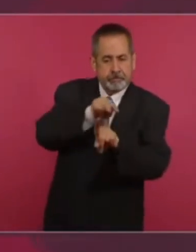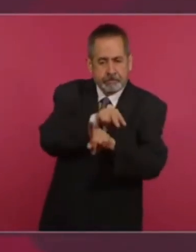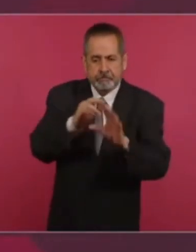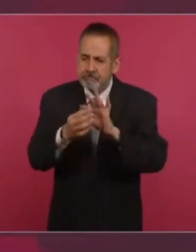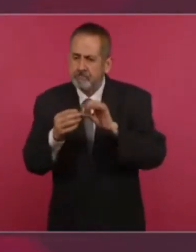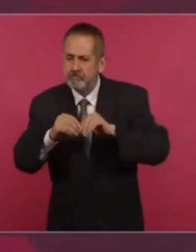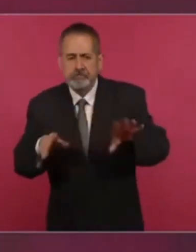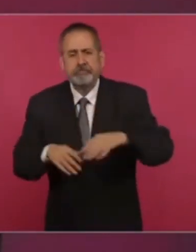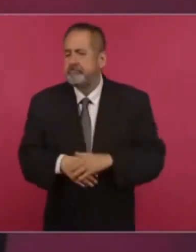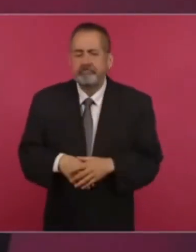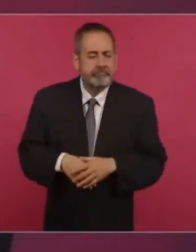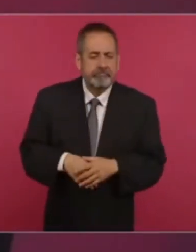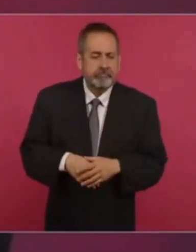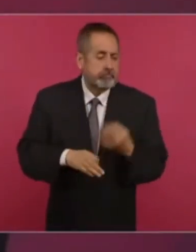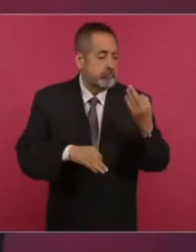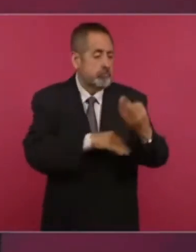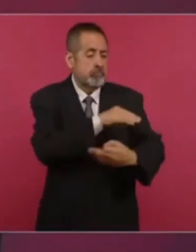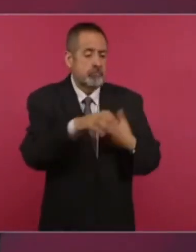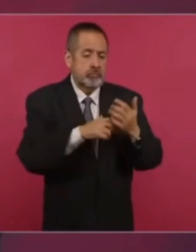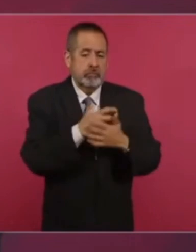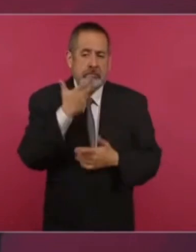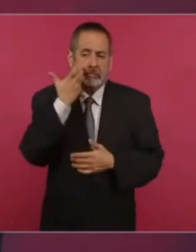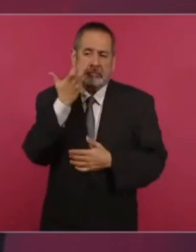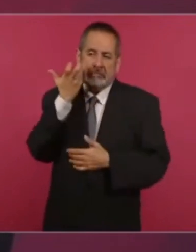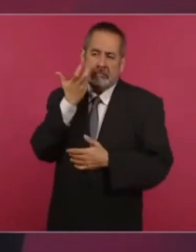todos los medios sesgados,